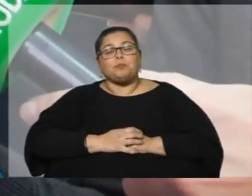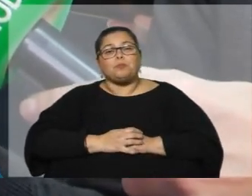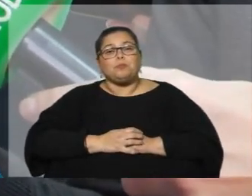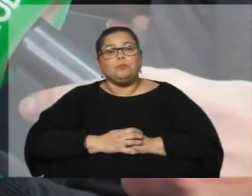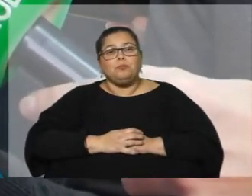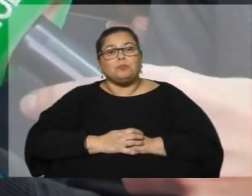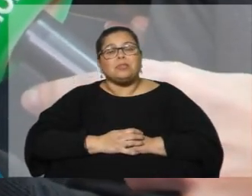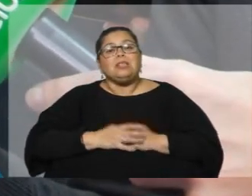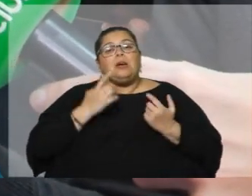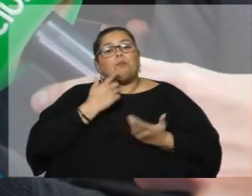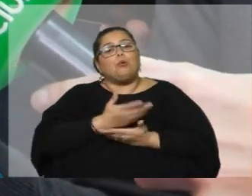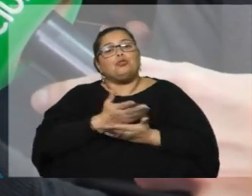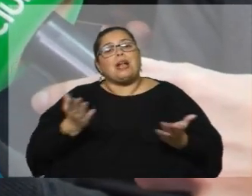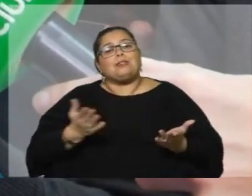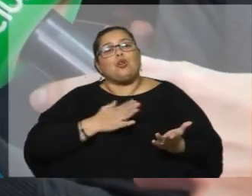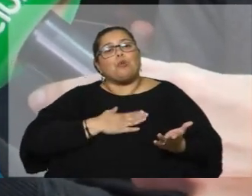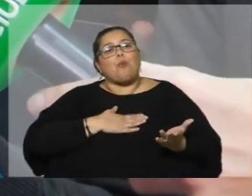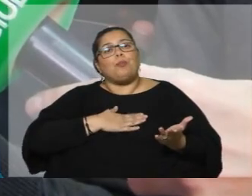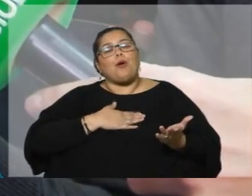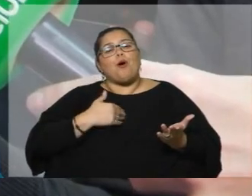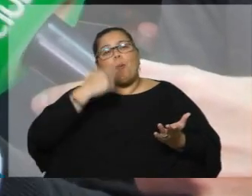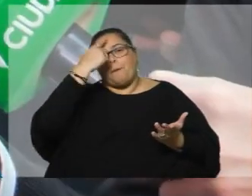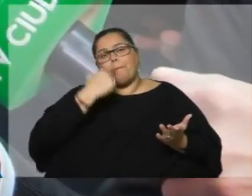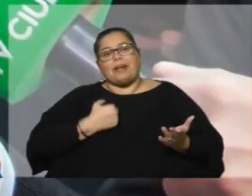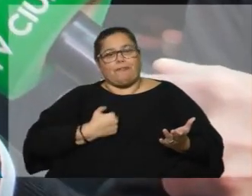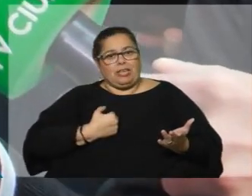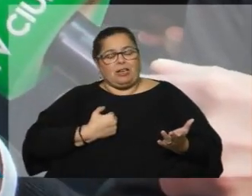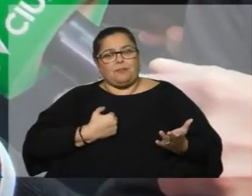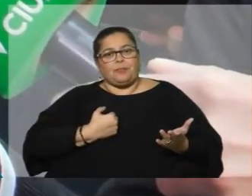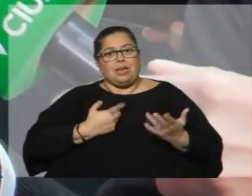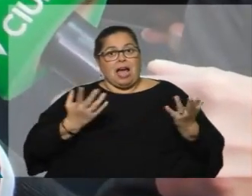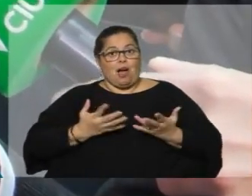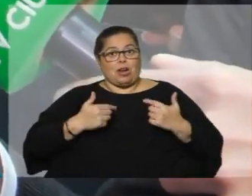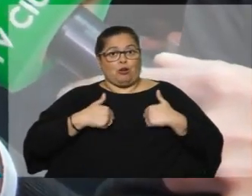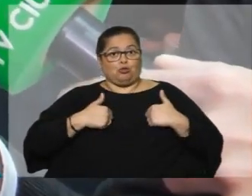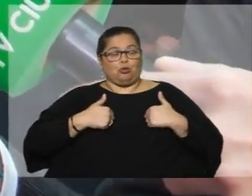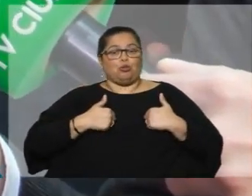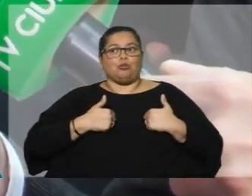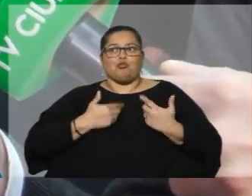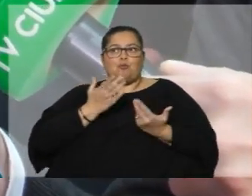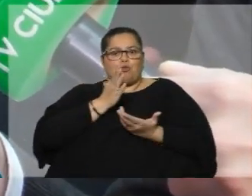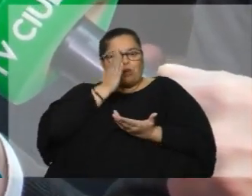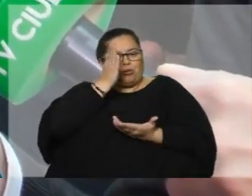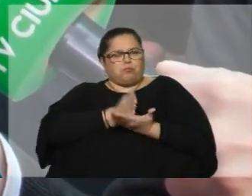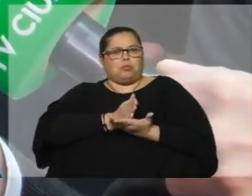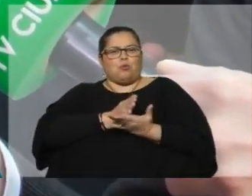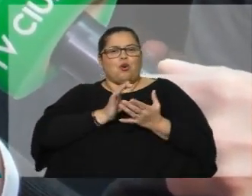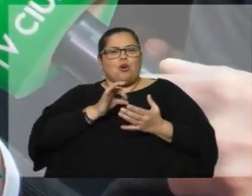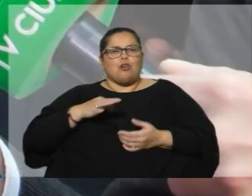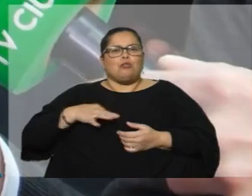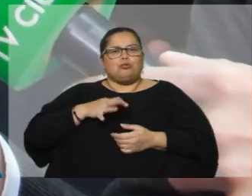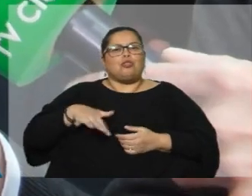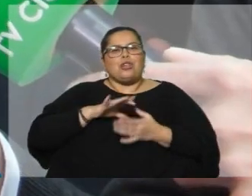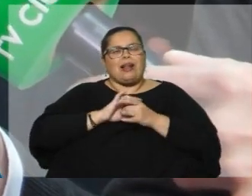mostrar también un perfil propio. Nosotros estamos parados en la socialdemocracia, en una